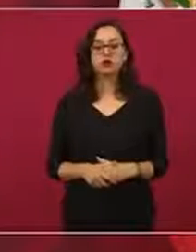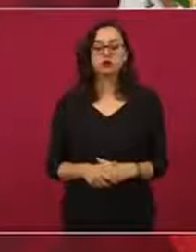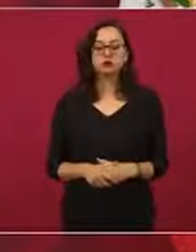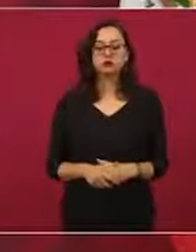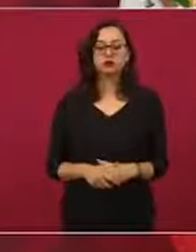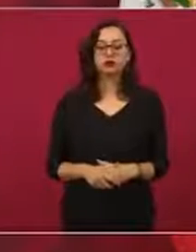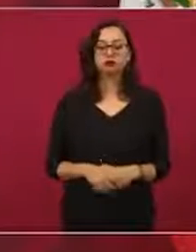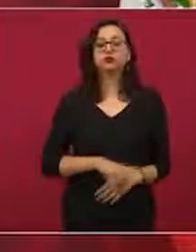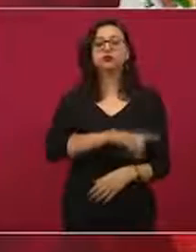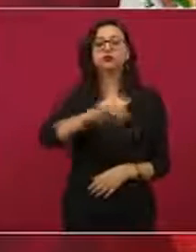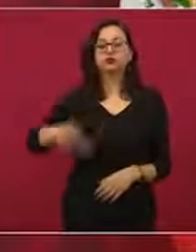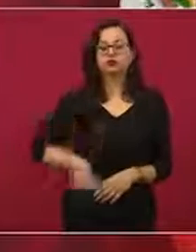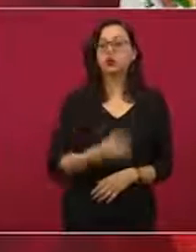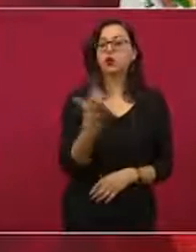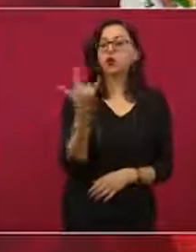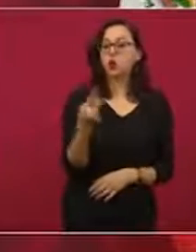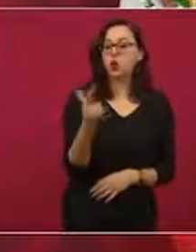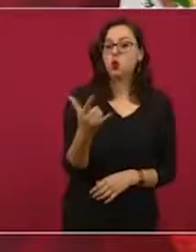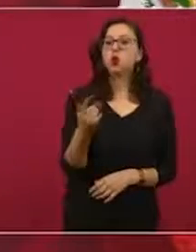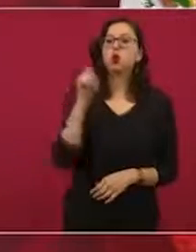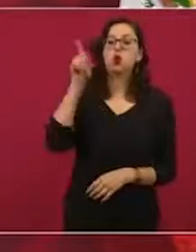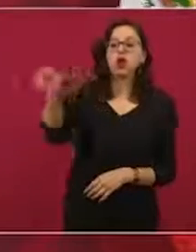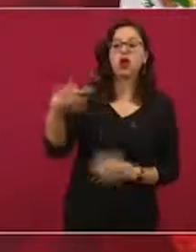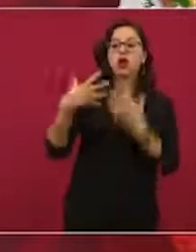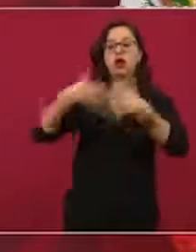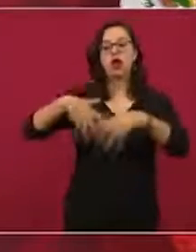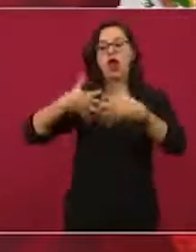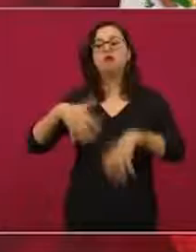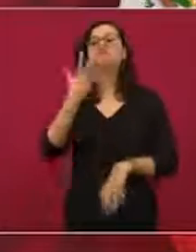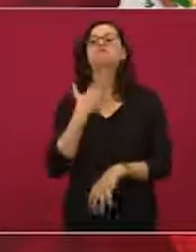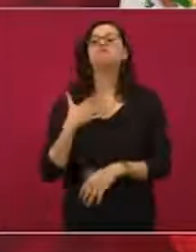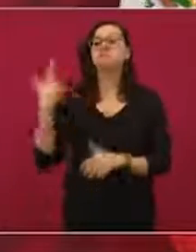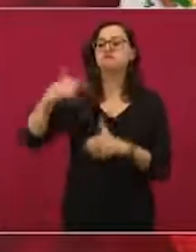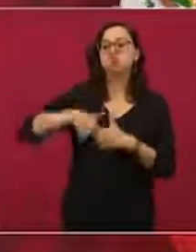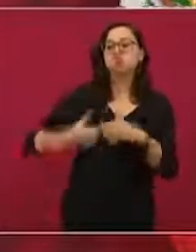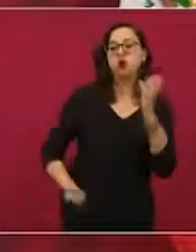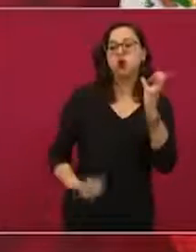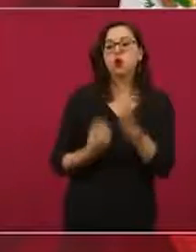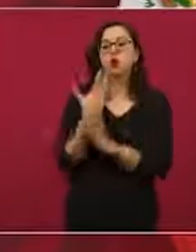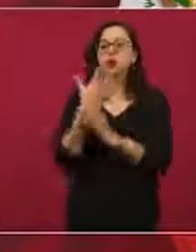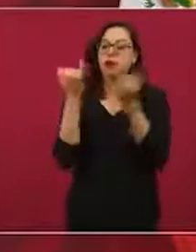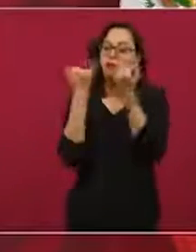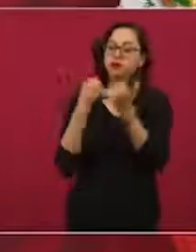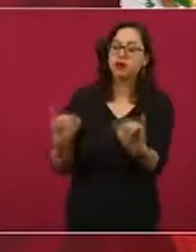en julio la nueva refinería, que se